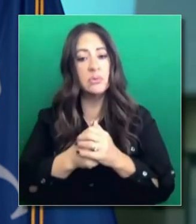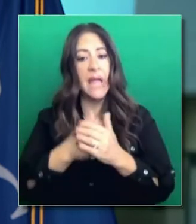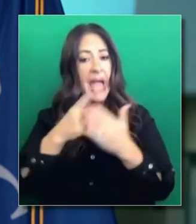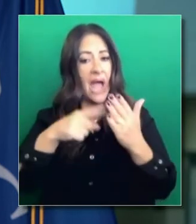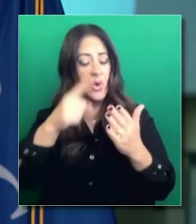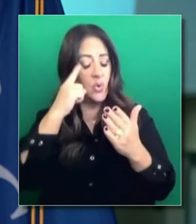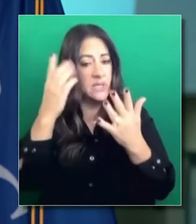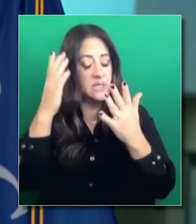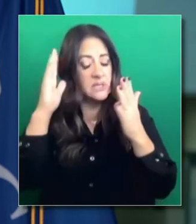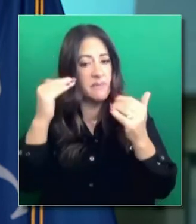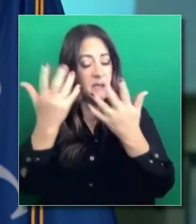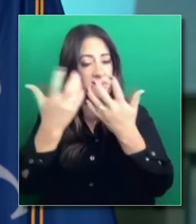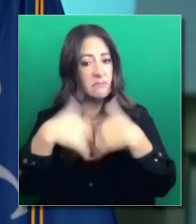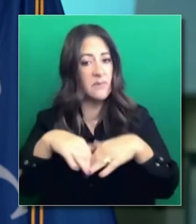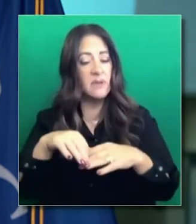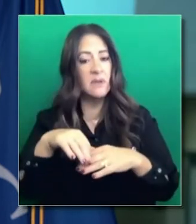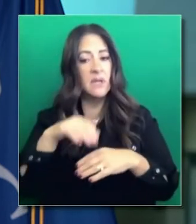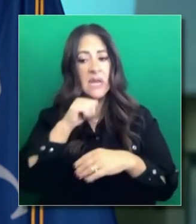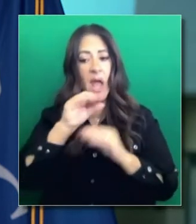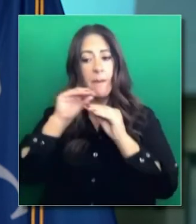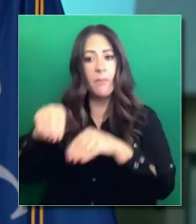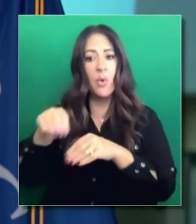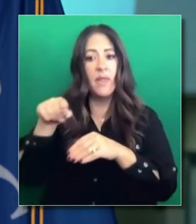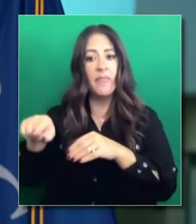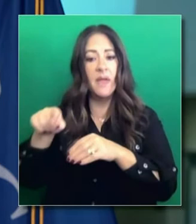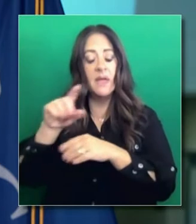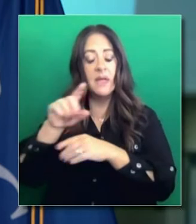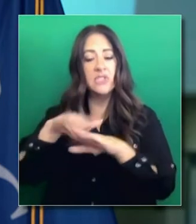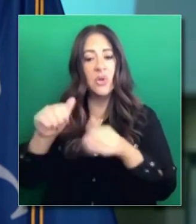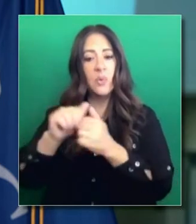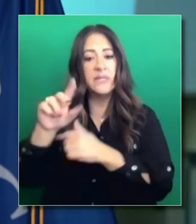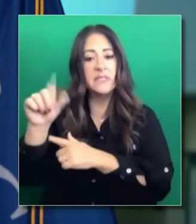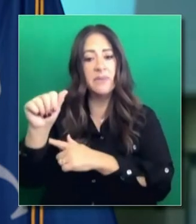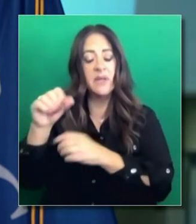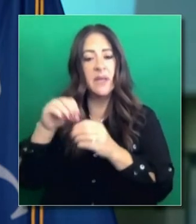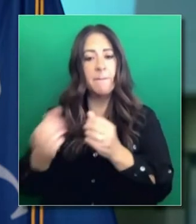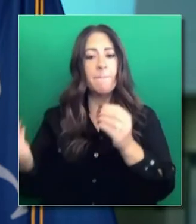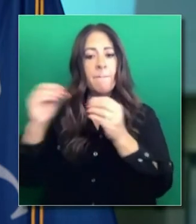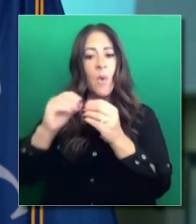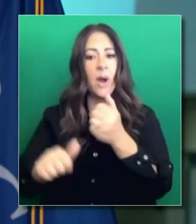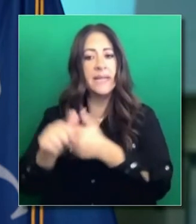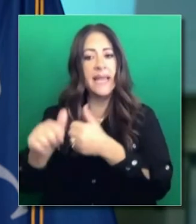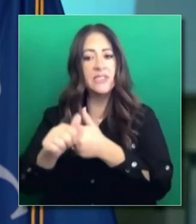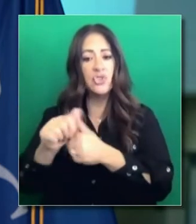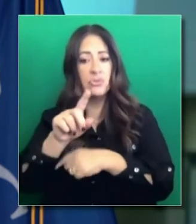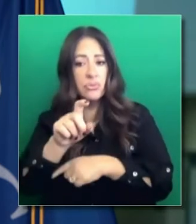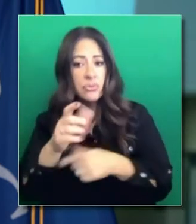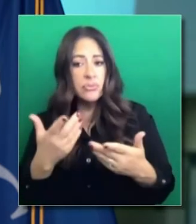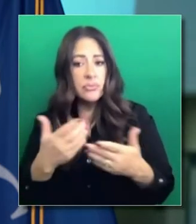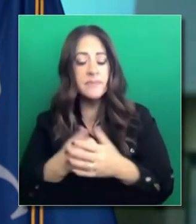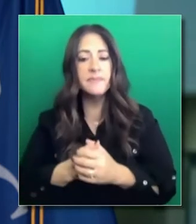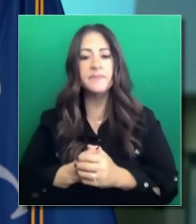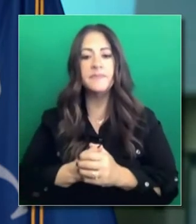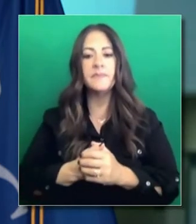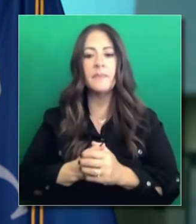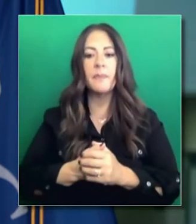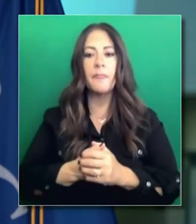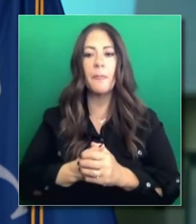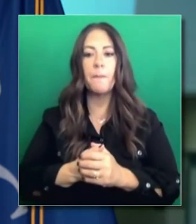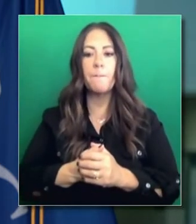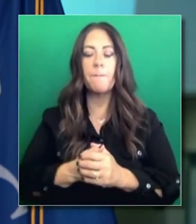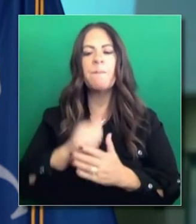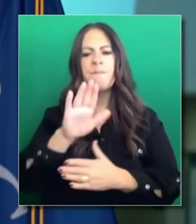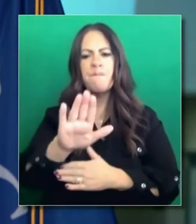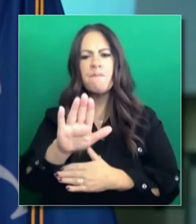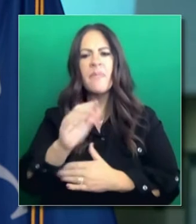discapacidades para poder regresar a la escuela, ¿cómo prevé usted que vayan a reingresar? Aprecio su pregunta. Le voy a pedir